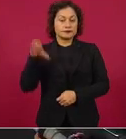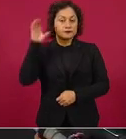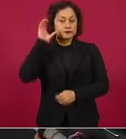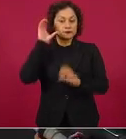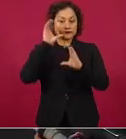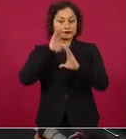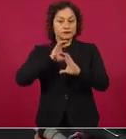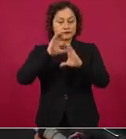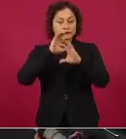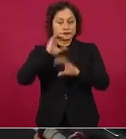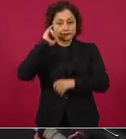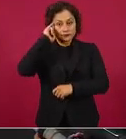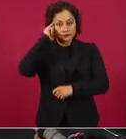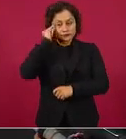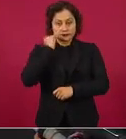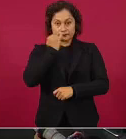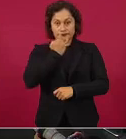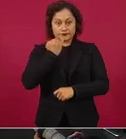Miren eso.